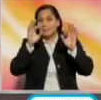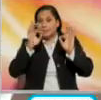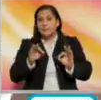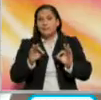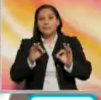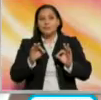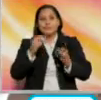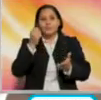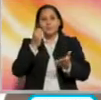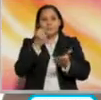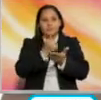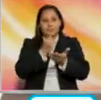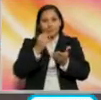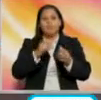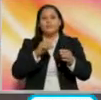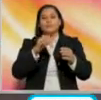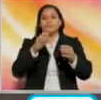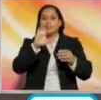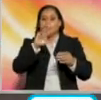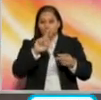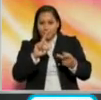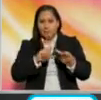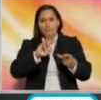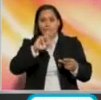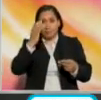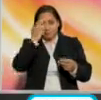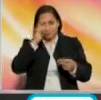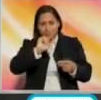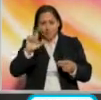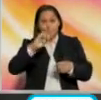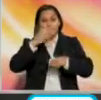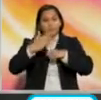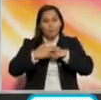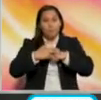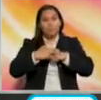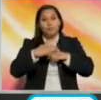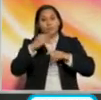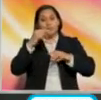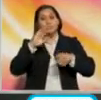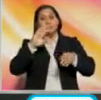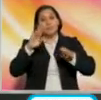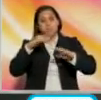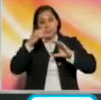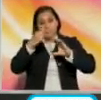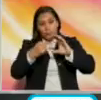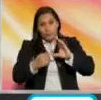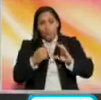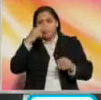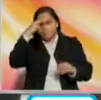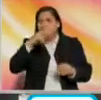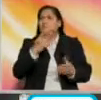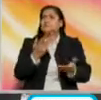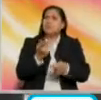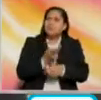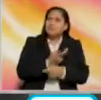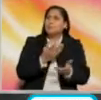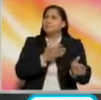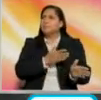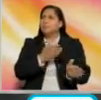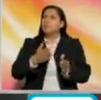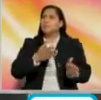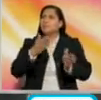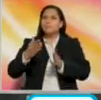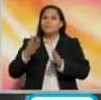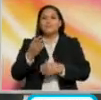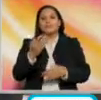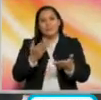excelente sello discográfico, eres reconocida en Europa, en muchas partes del mundo. ¿Y México qué pasaba? pues pasaba que